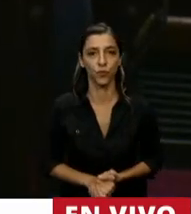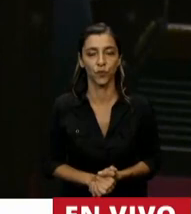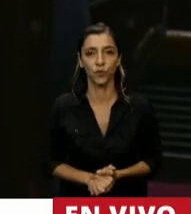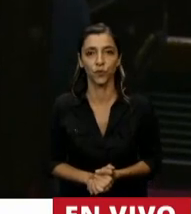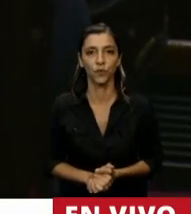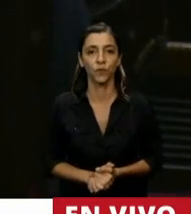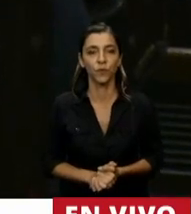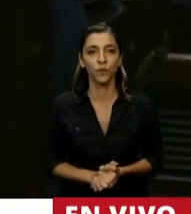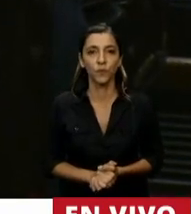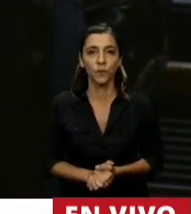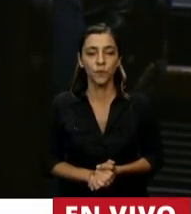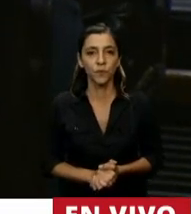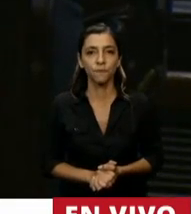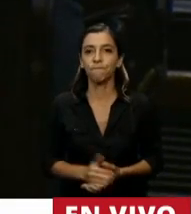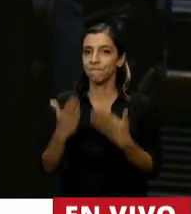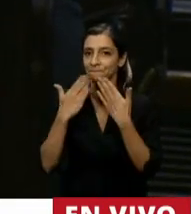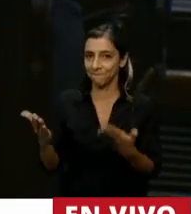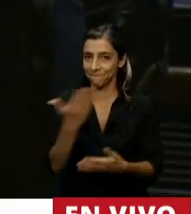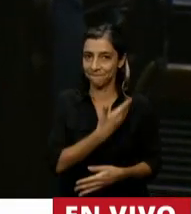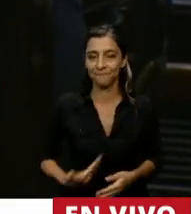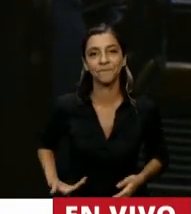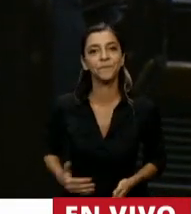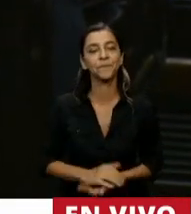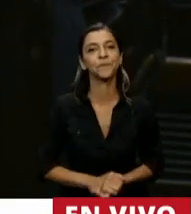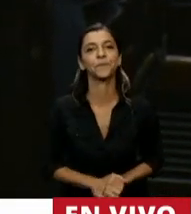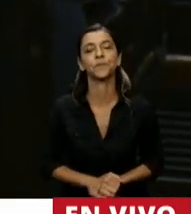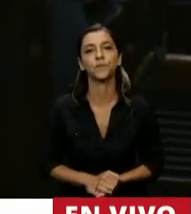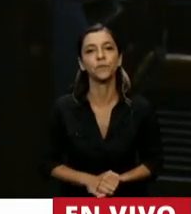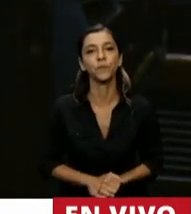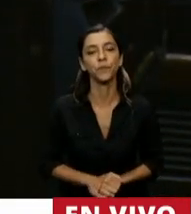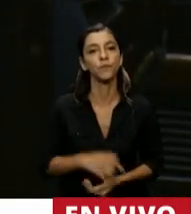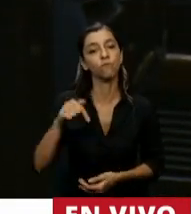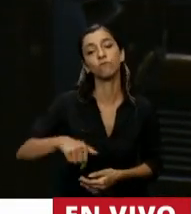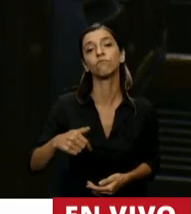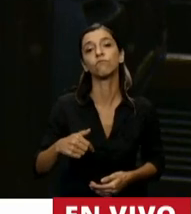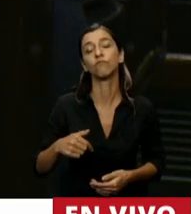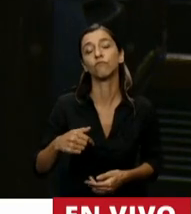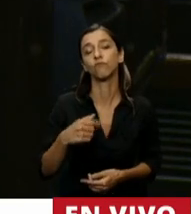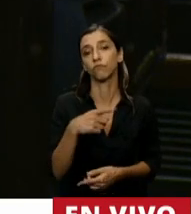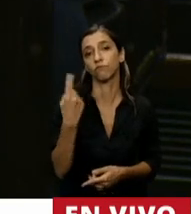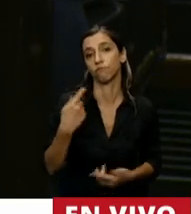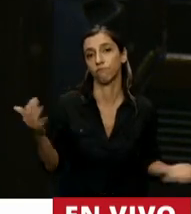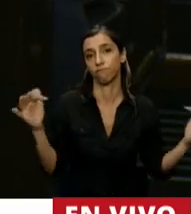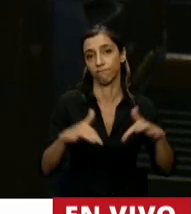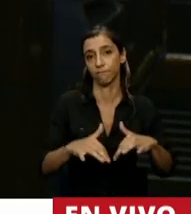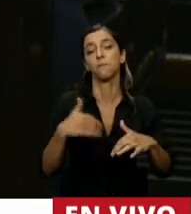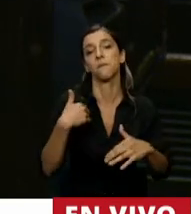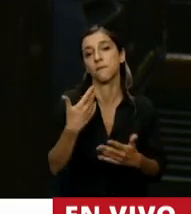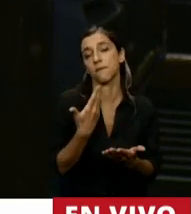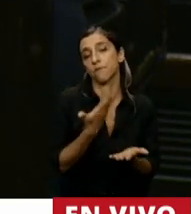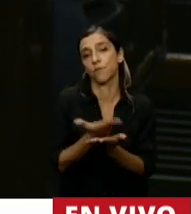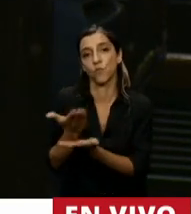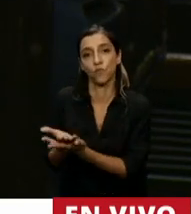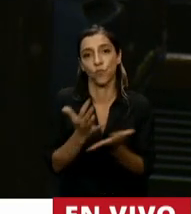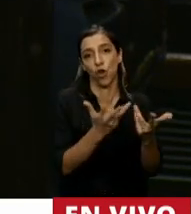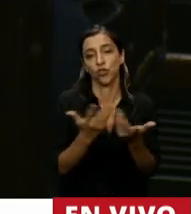Gracias, señor presidente. Señor presidente, se nos ha convocado nuevamente a tratar dos proyectos presentados